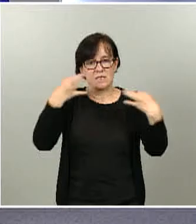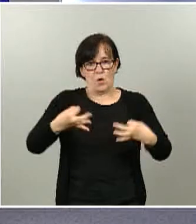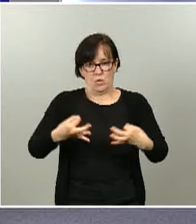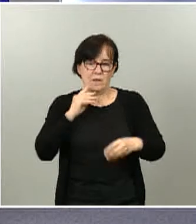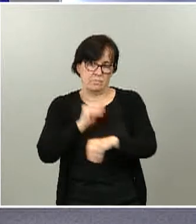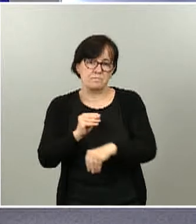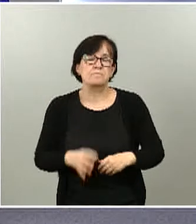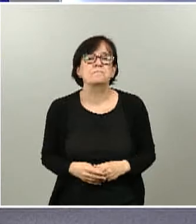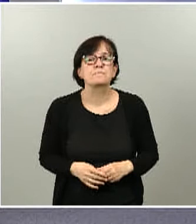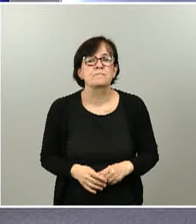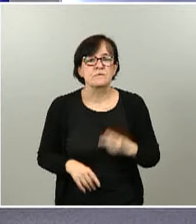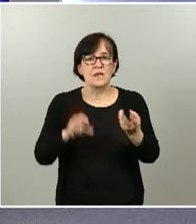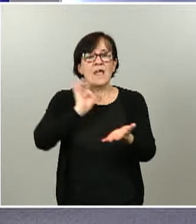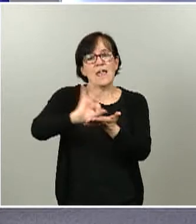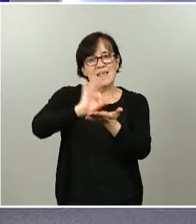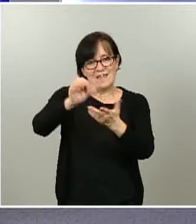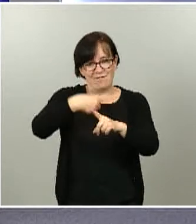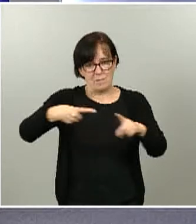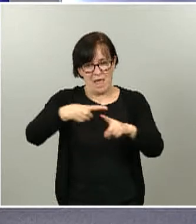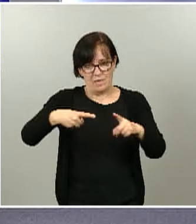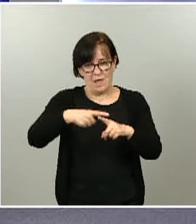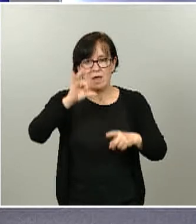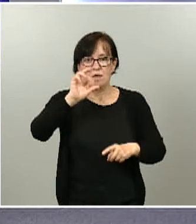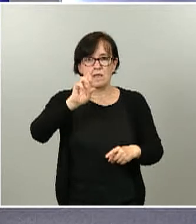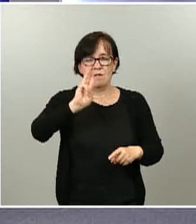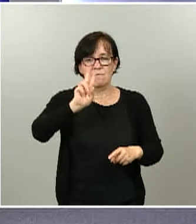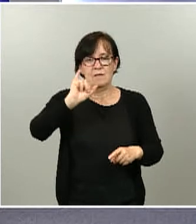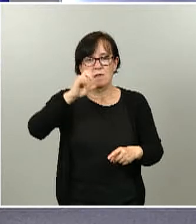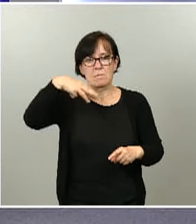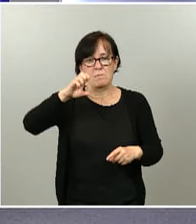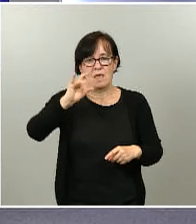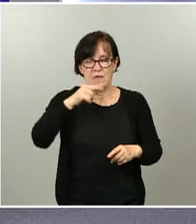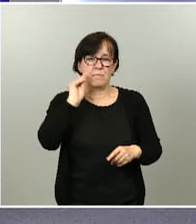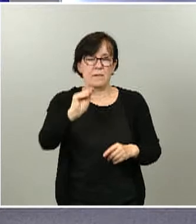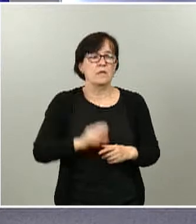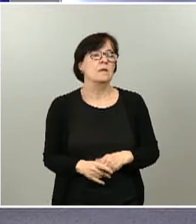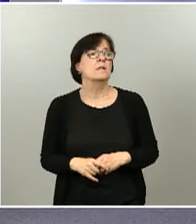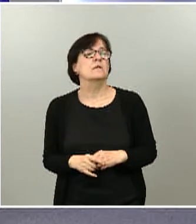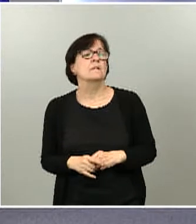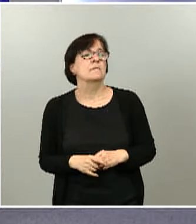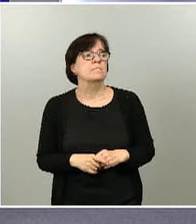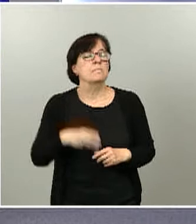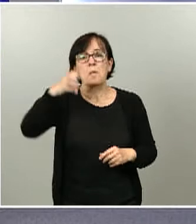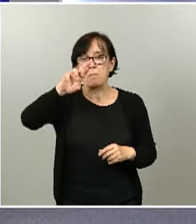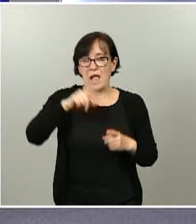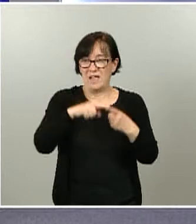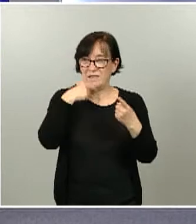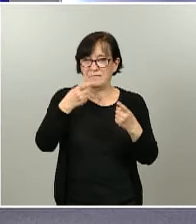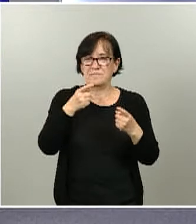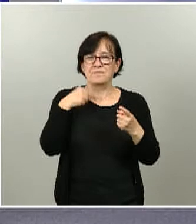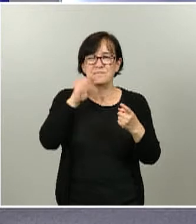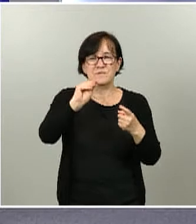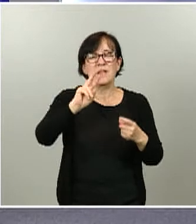ahora a Servimedia. Adelante. Hola, buenas tardes. May Mariño, de Servimedia. Primero quería una pregunta a la vicepresidenta